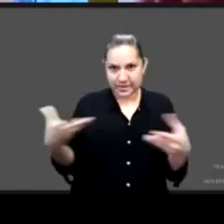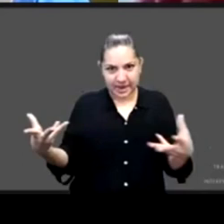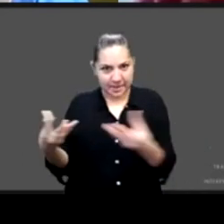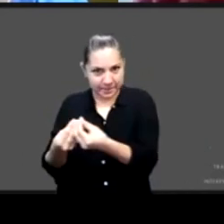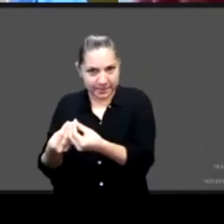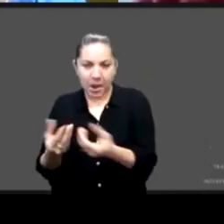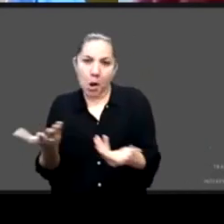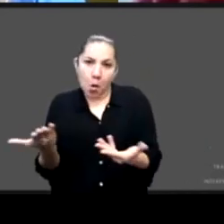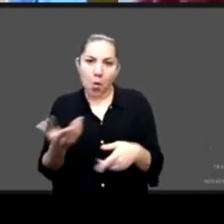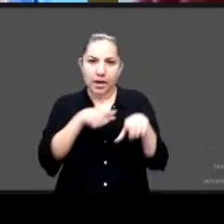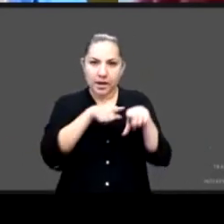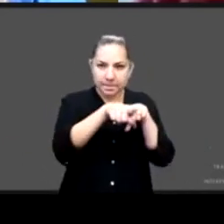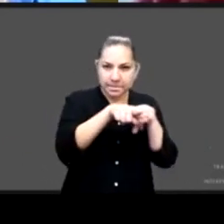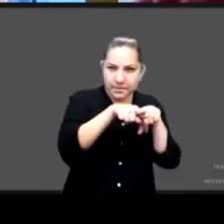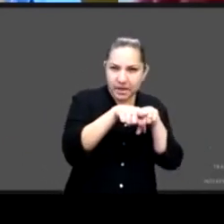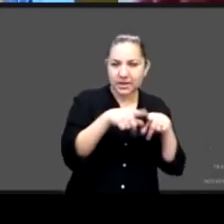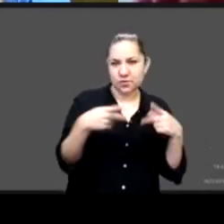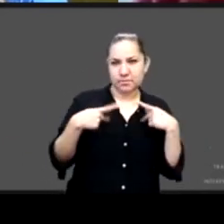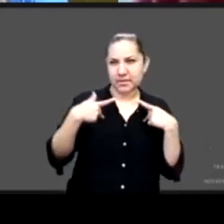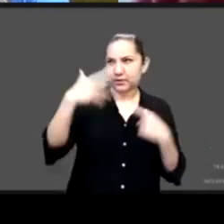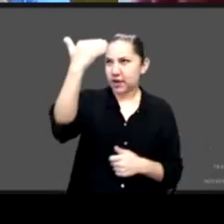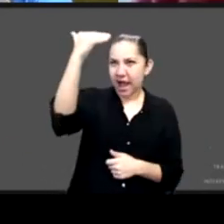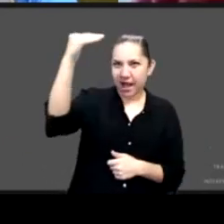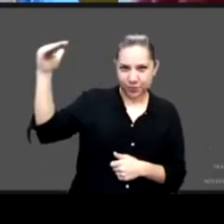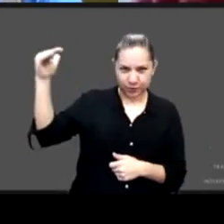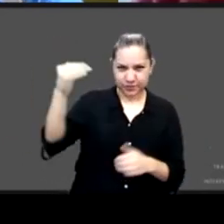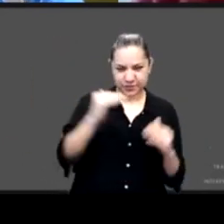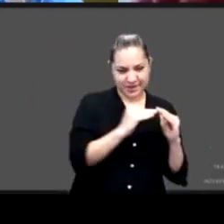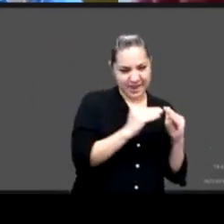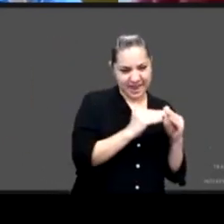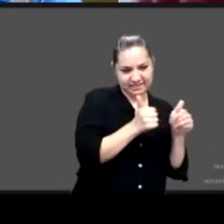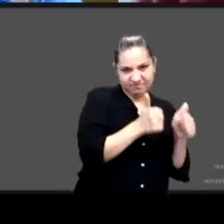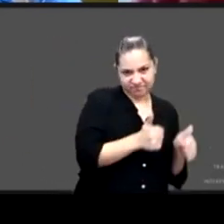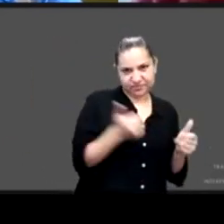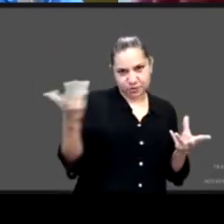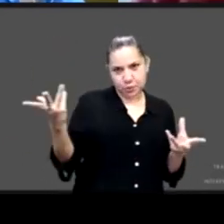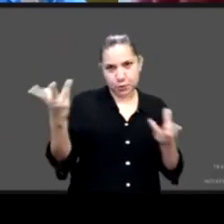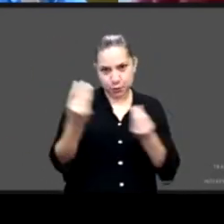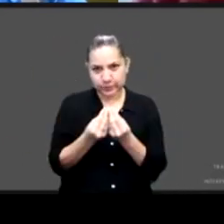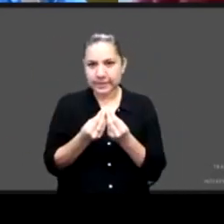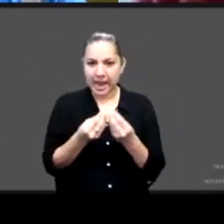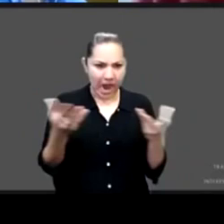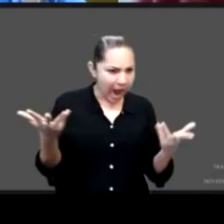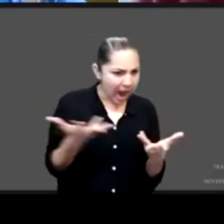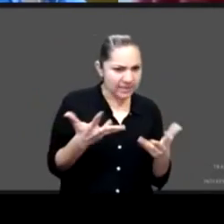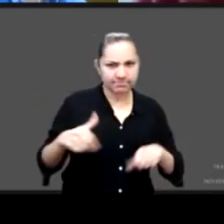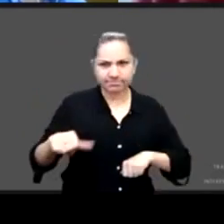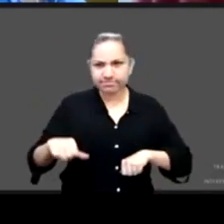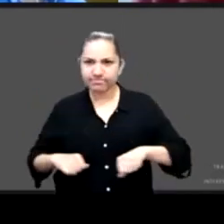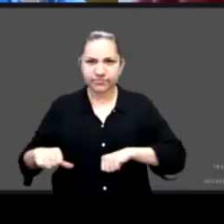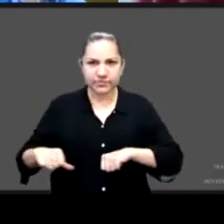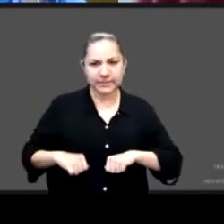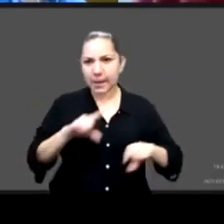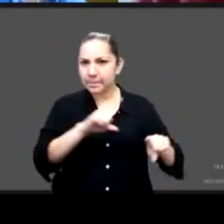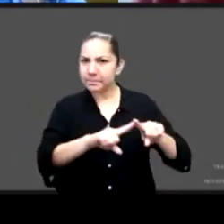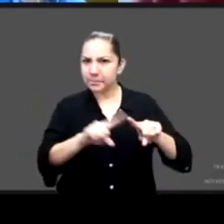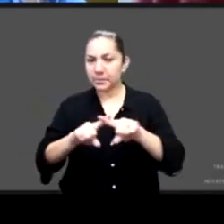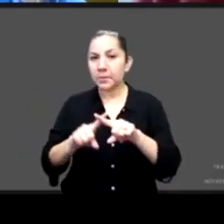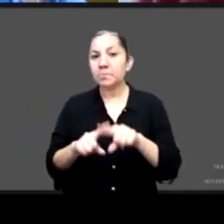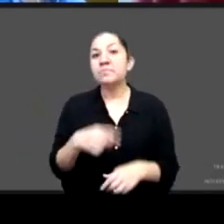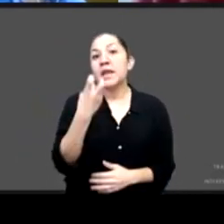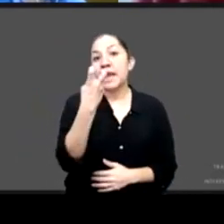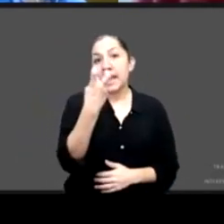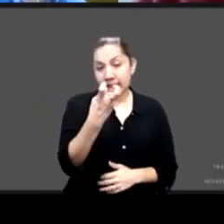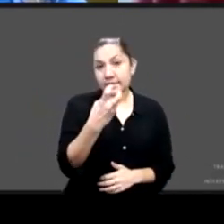los adultos con los que se estén pasando el resguardo, y que también puedan a su vez ellos mostrar el resultado de